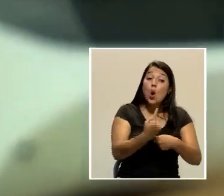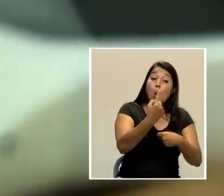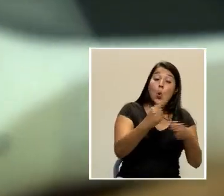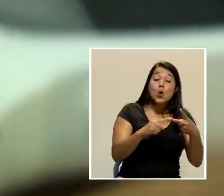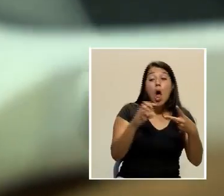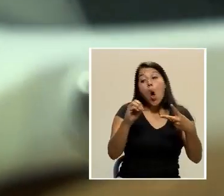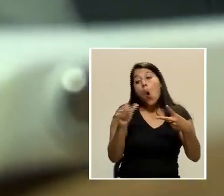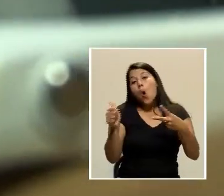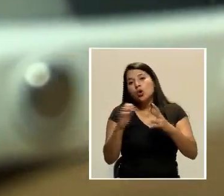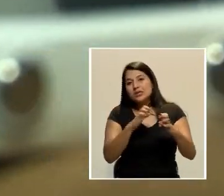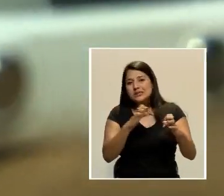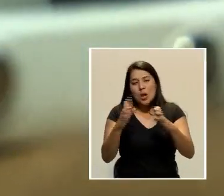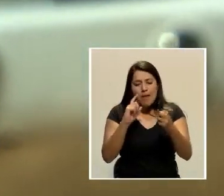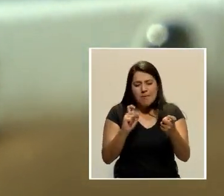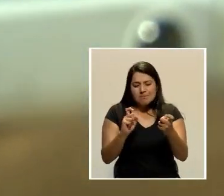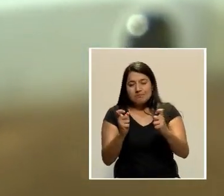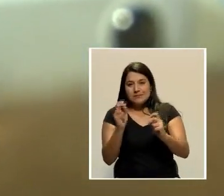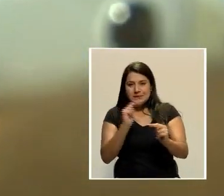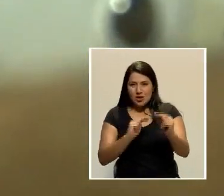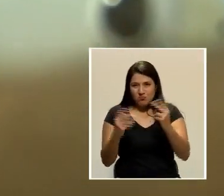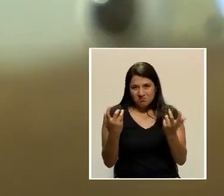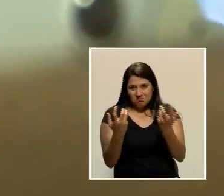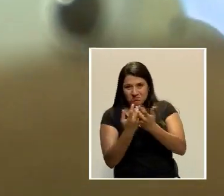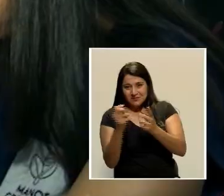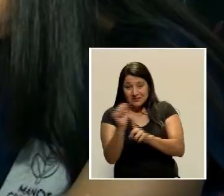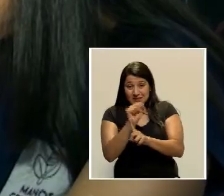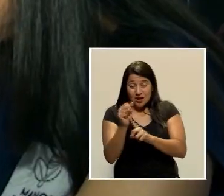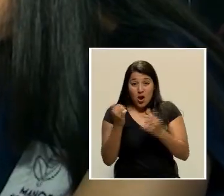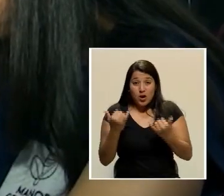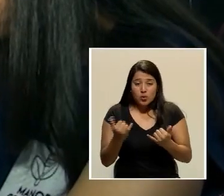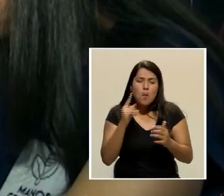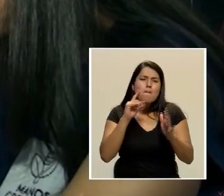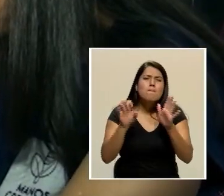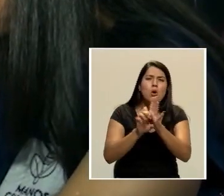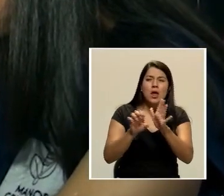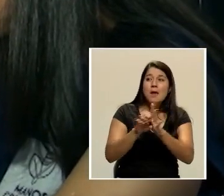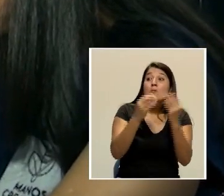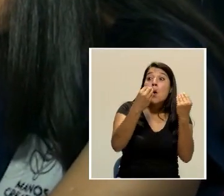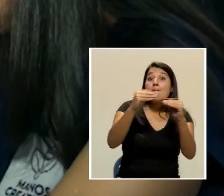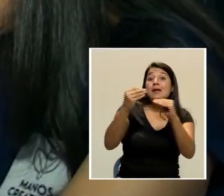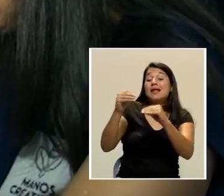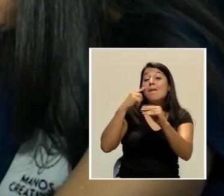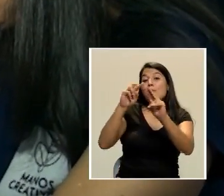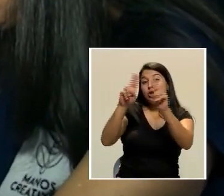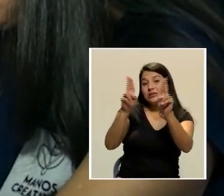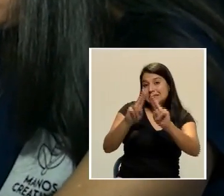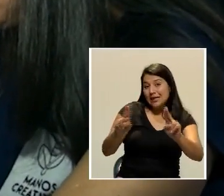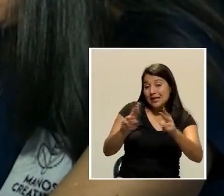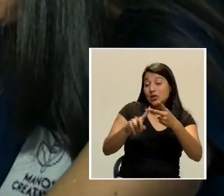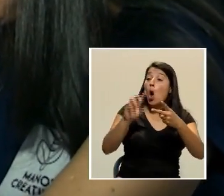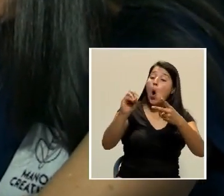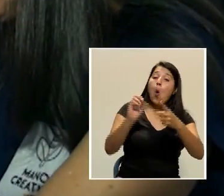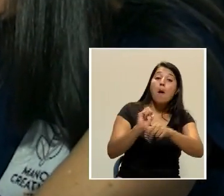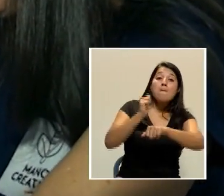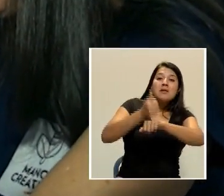el 13,4% presentó cierres o restricciones a su negocio a causa de las medidas por la emergencia, y